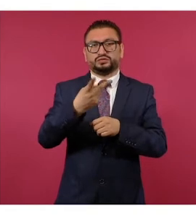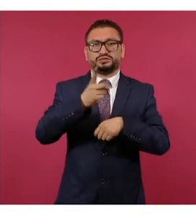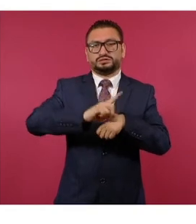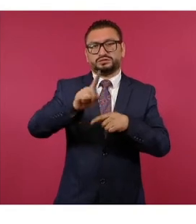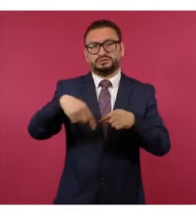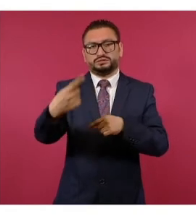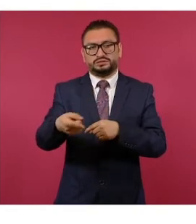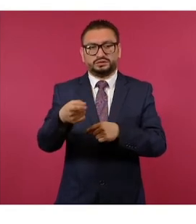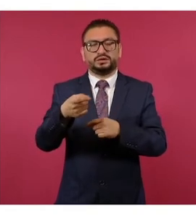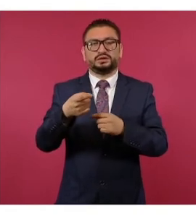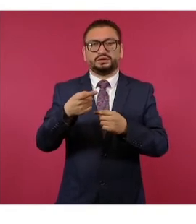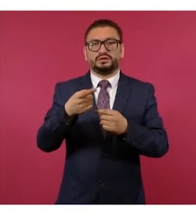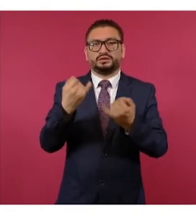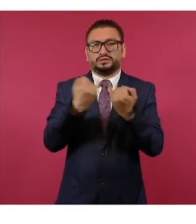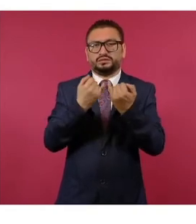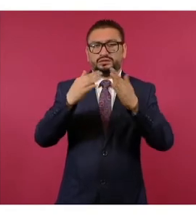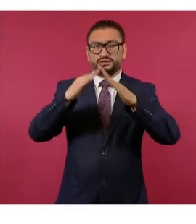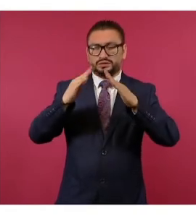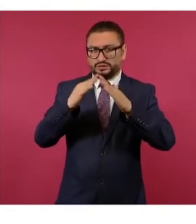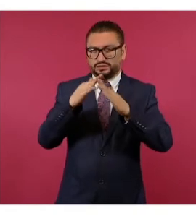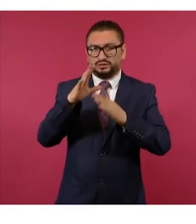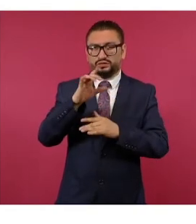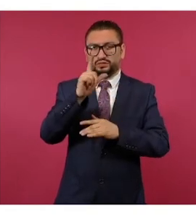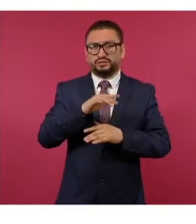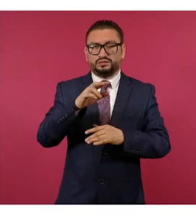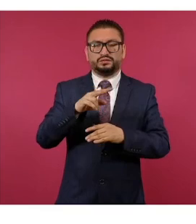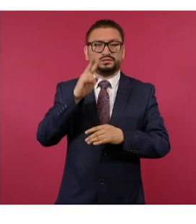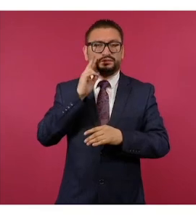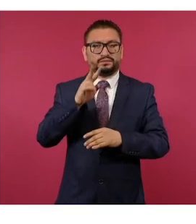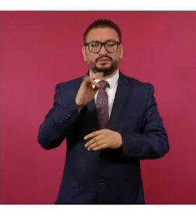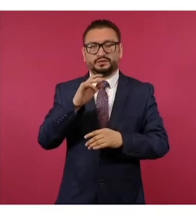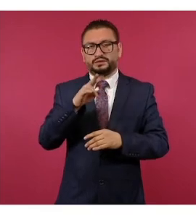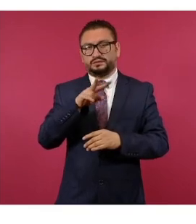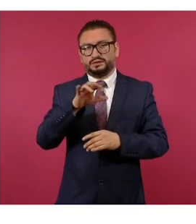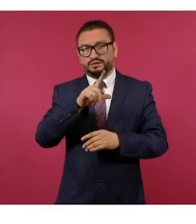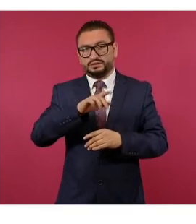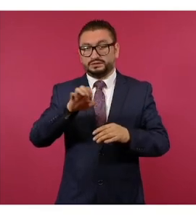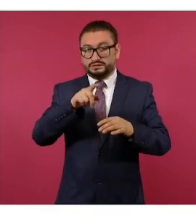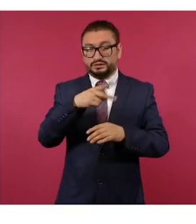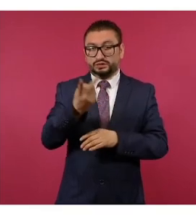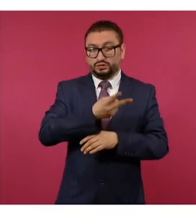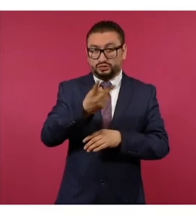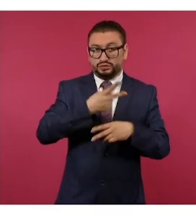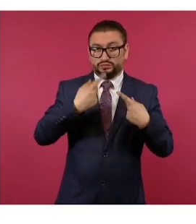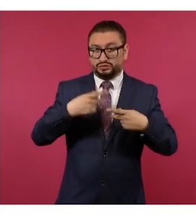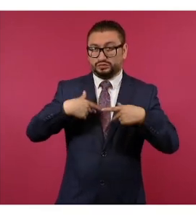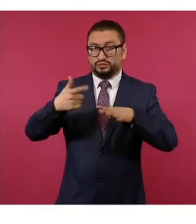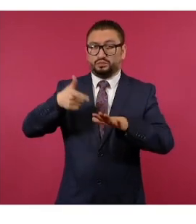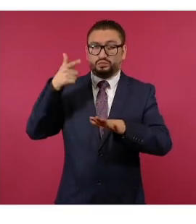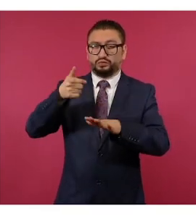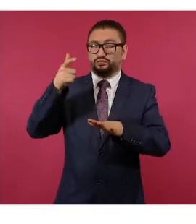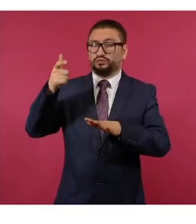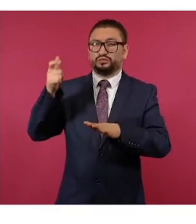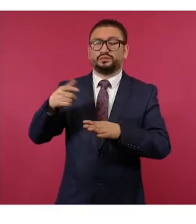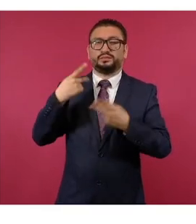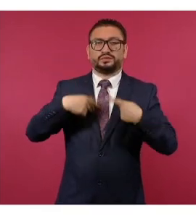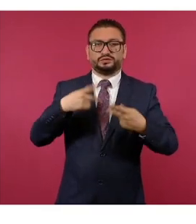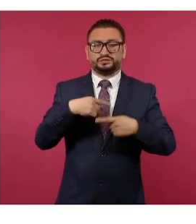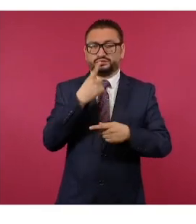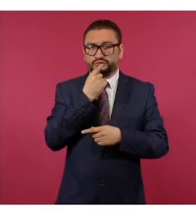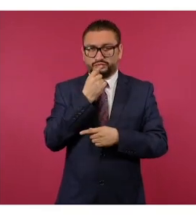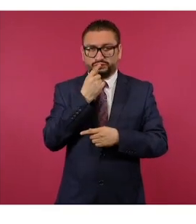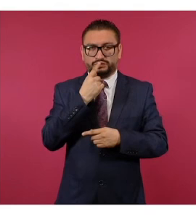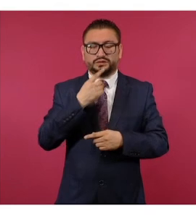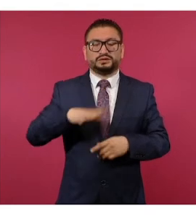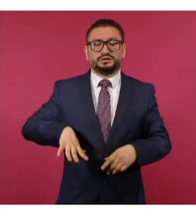después, en un inmueble ubicado en la colonia Miravalle, lugar en el que ambos sentenciados dispararon contra agentes de la Fiscalía del Estado